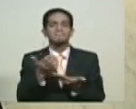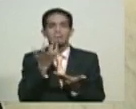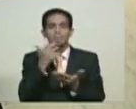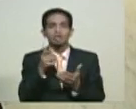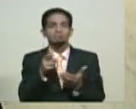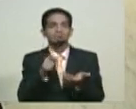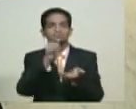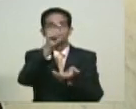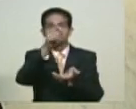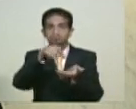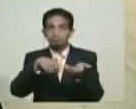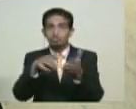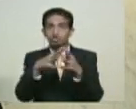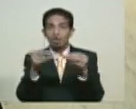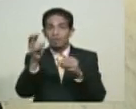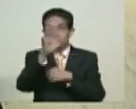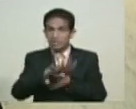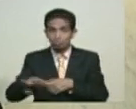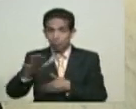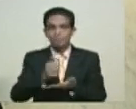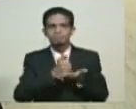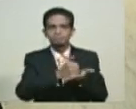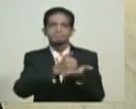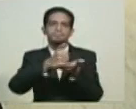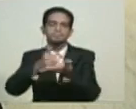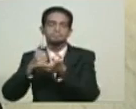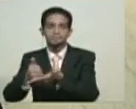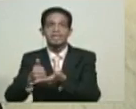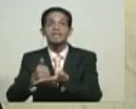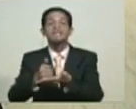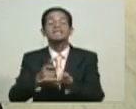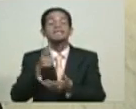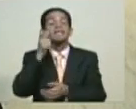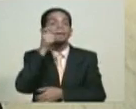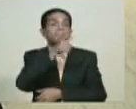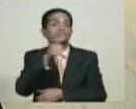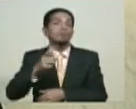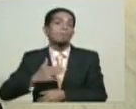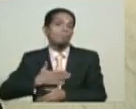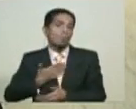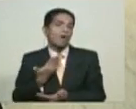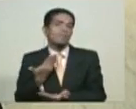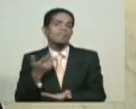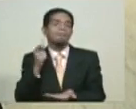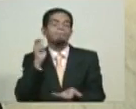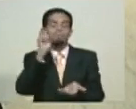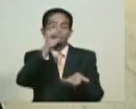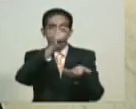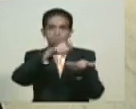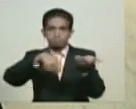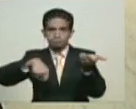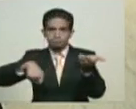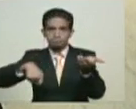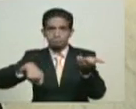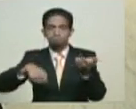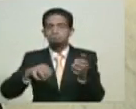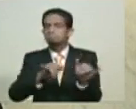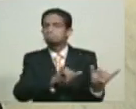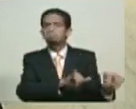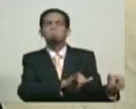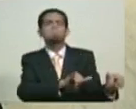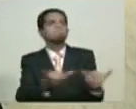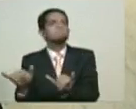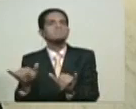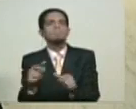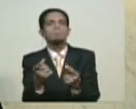en todo el país, y que el pueblo venezolano pueda pagar en sus puntos de venta, en sus puntos de pago, al mismo precio los